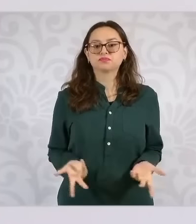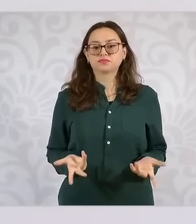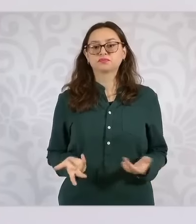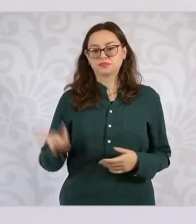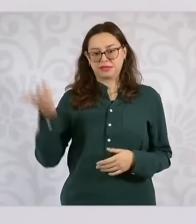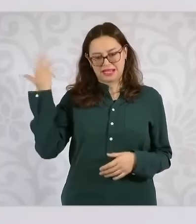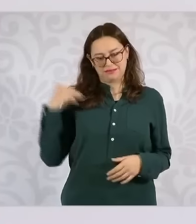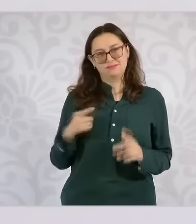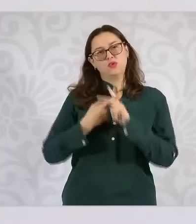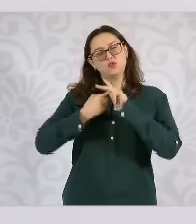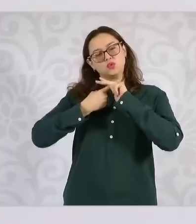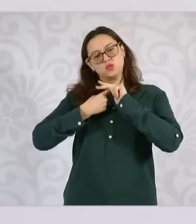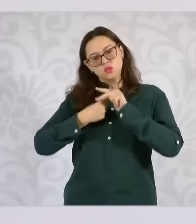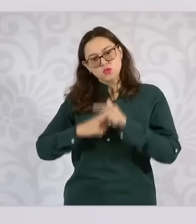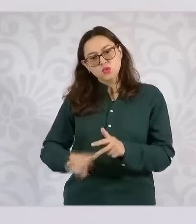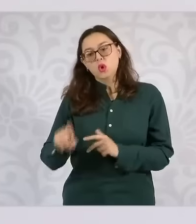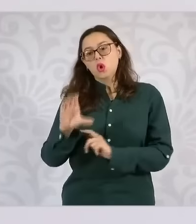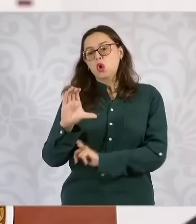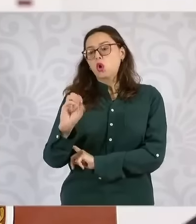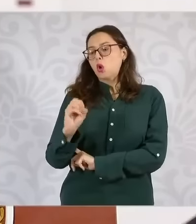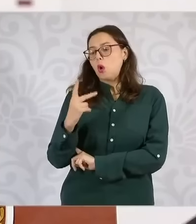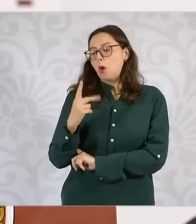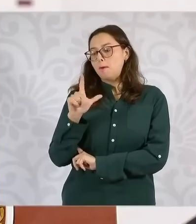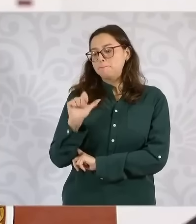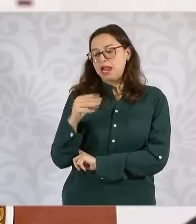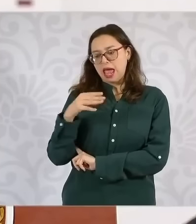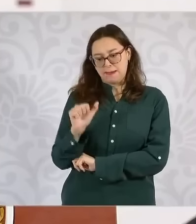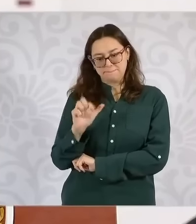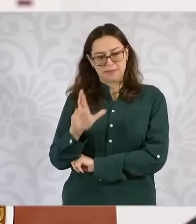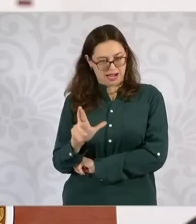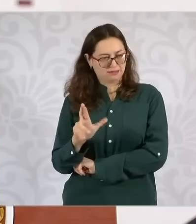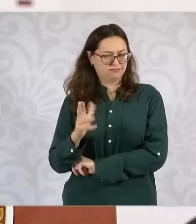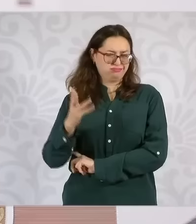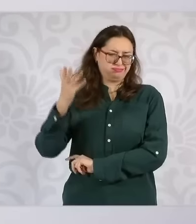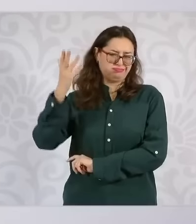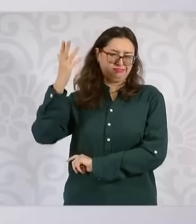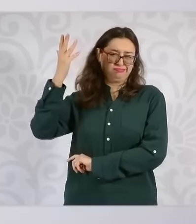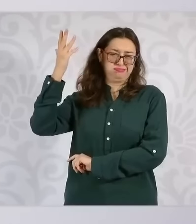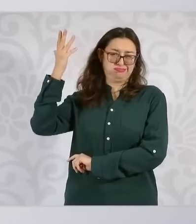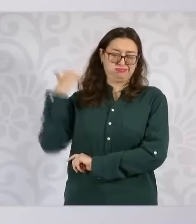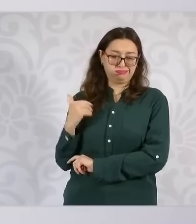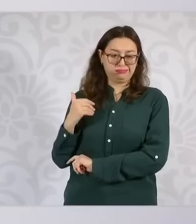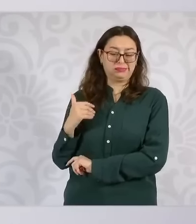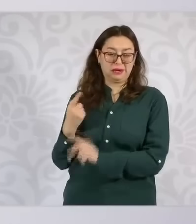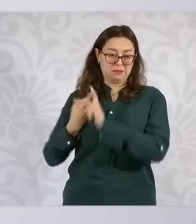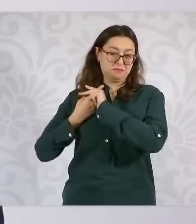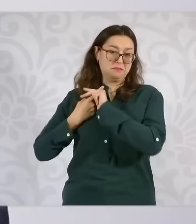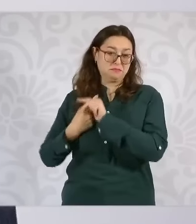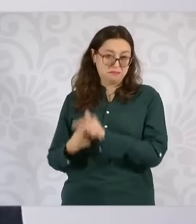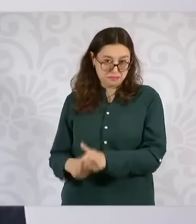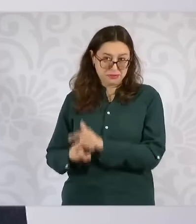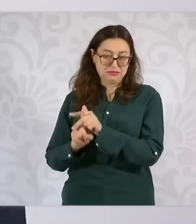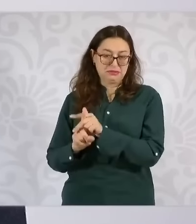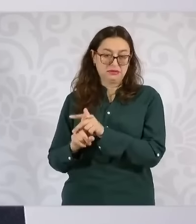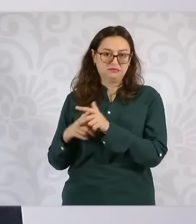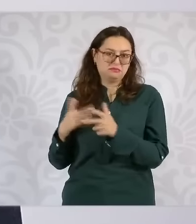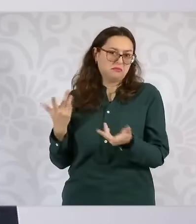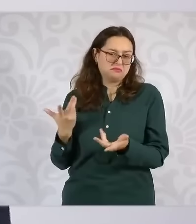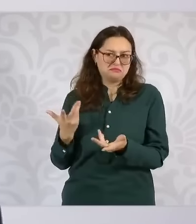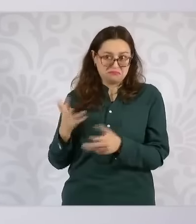Coplamar y se va a integrar al IMSS Bienestar. Es parte del proceso, pero por supuesto que no desaparece, al